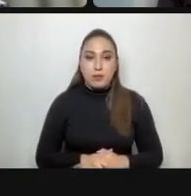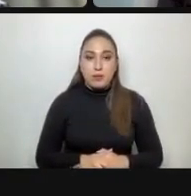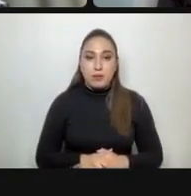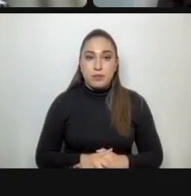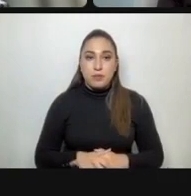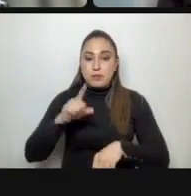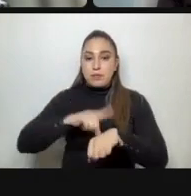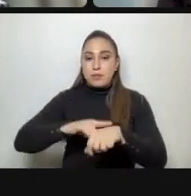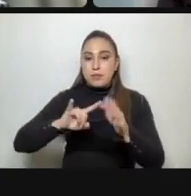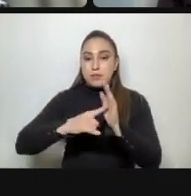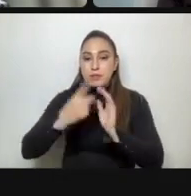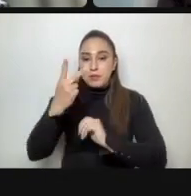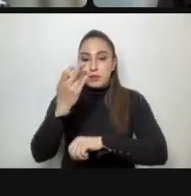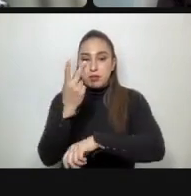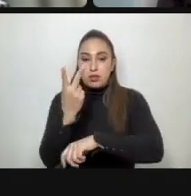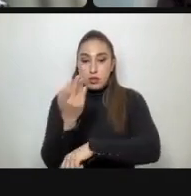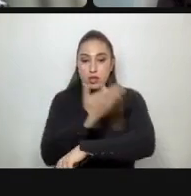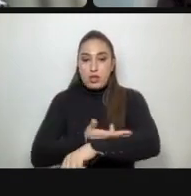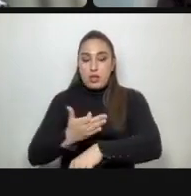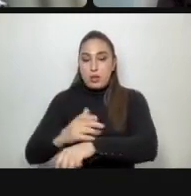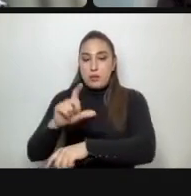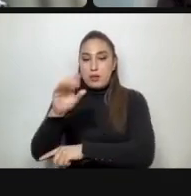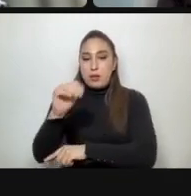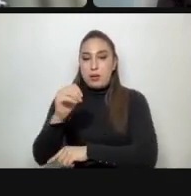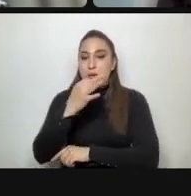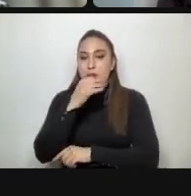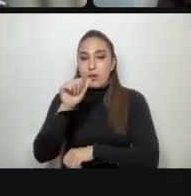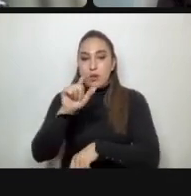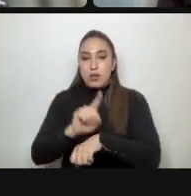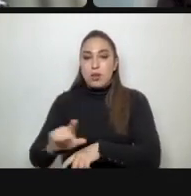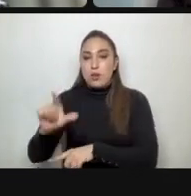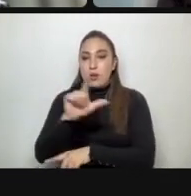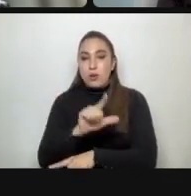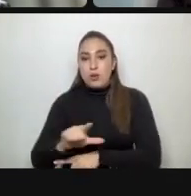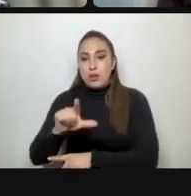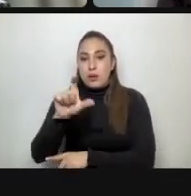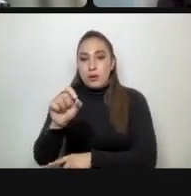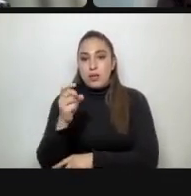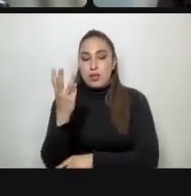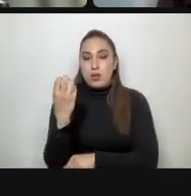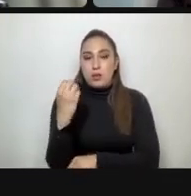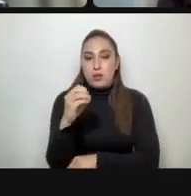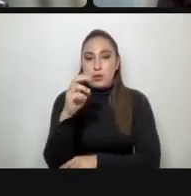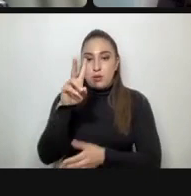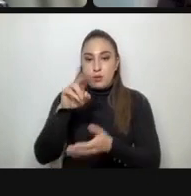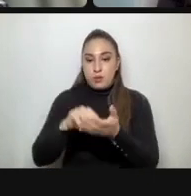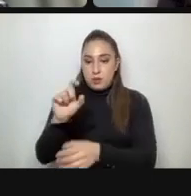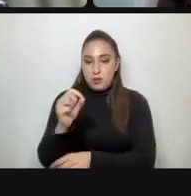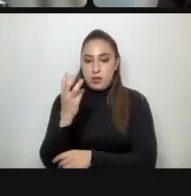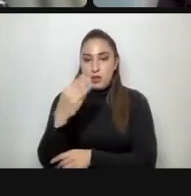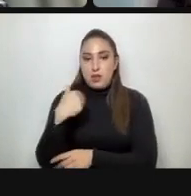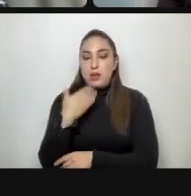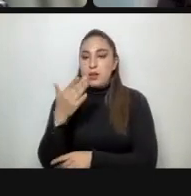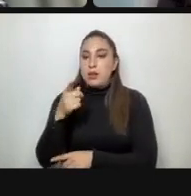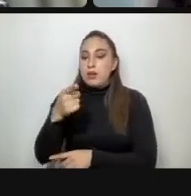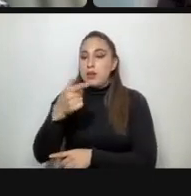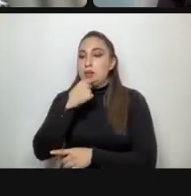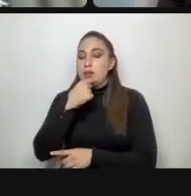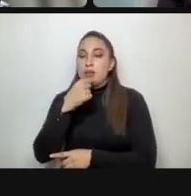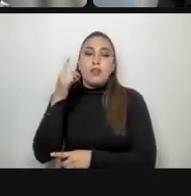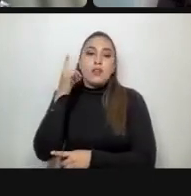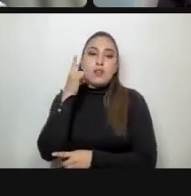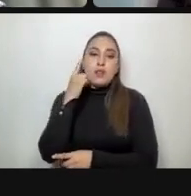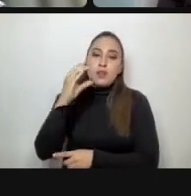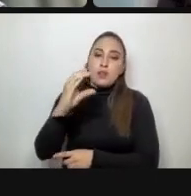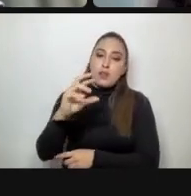siendo las 2:29 minutos del día lunes 23 de octubre. Solicito al diputado Cristian